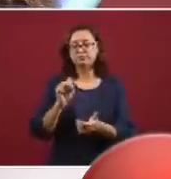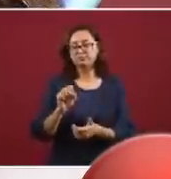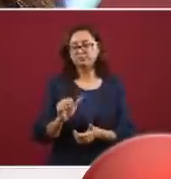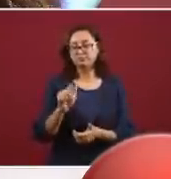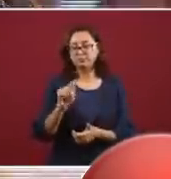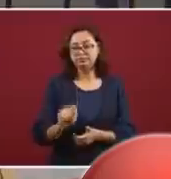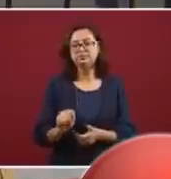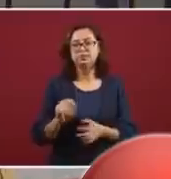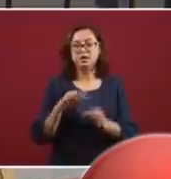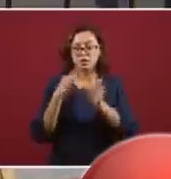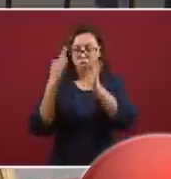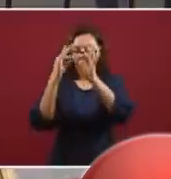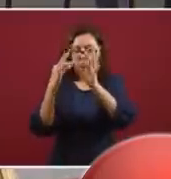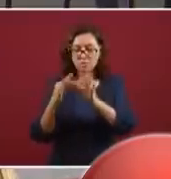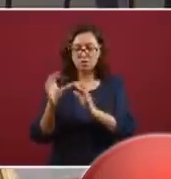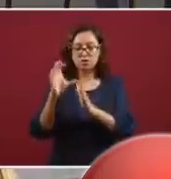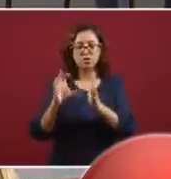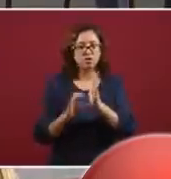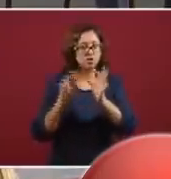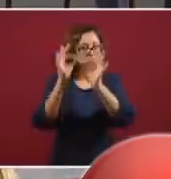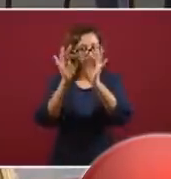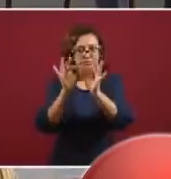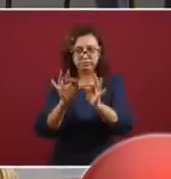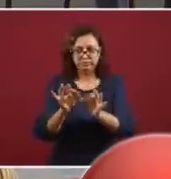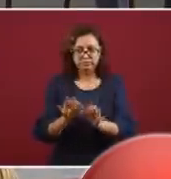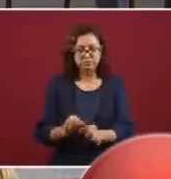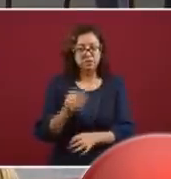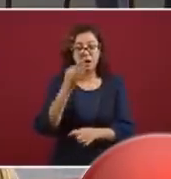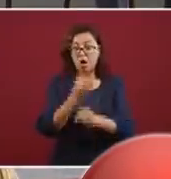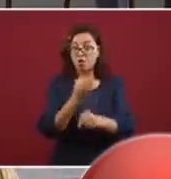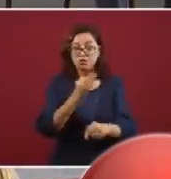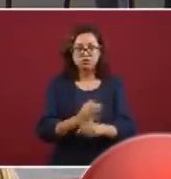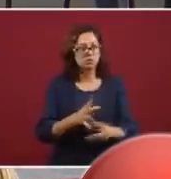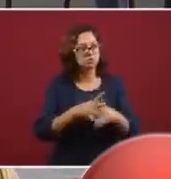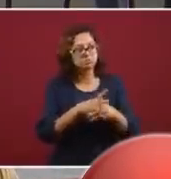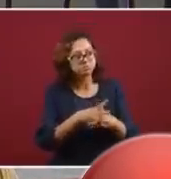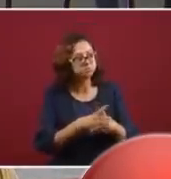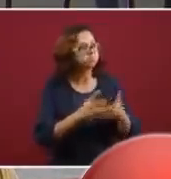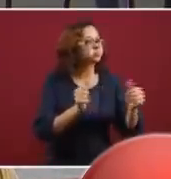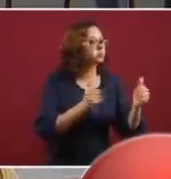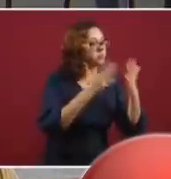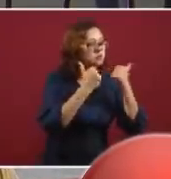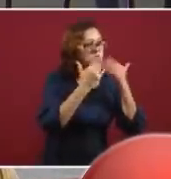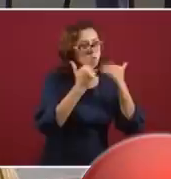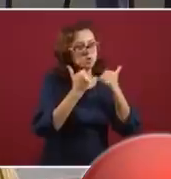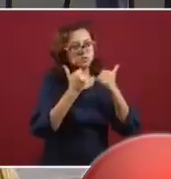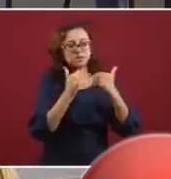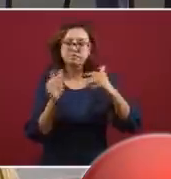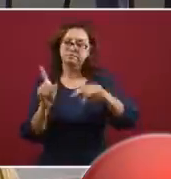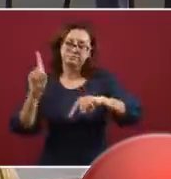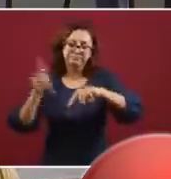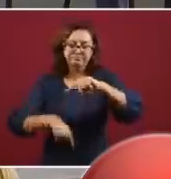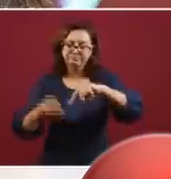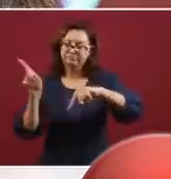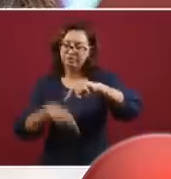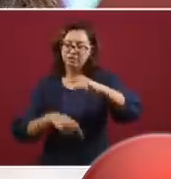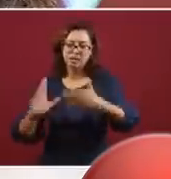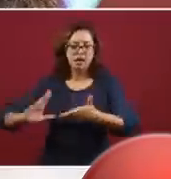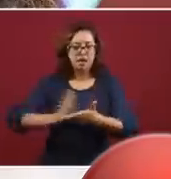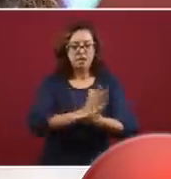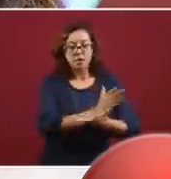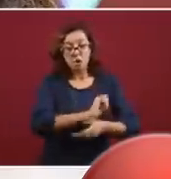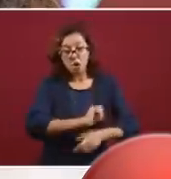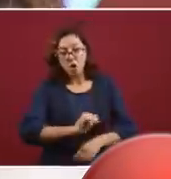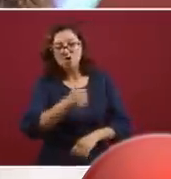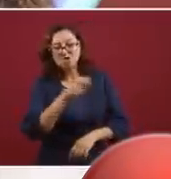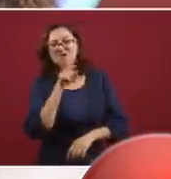pues estar cumpliendo constantemente. O sea, si no lo puedo localizar ahorita, puedo dedicar la atención al que sí puedo recaudar, al que sí lo puedo ejecutar,